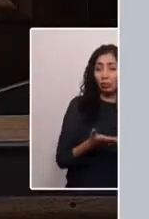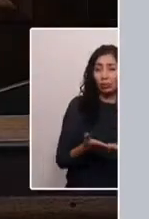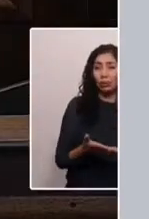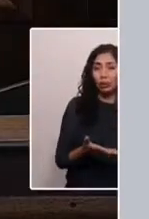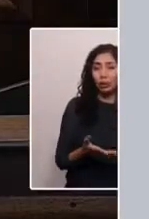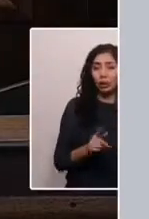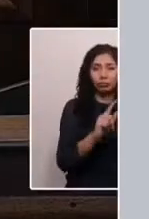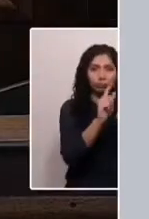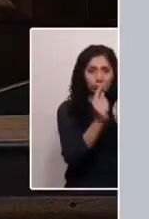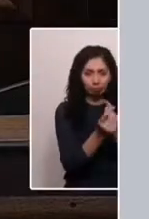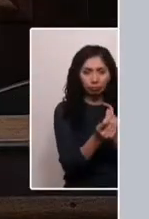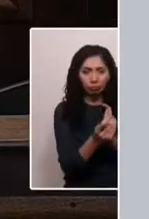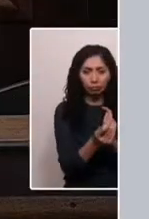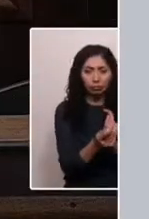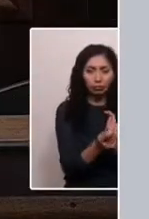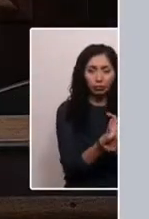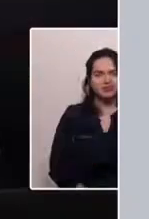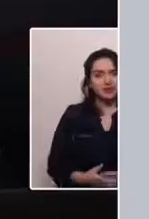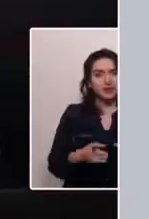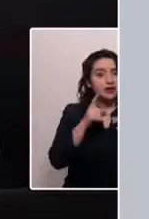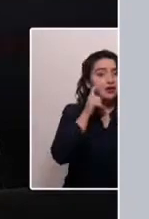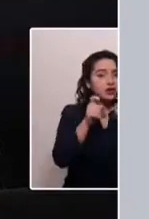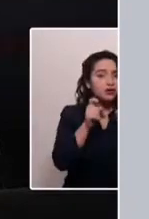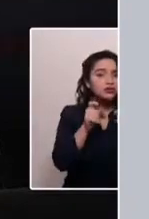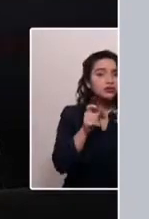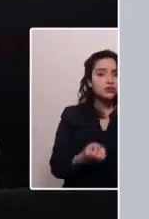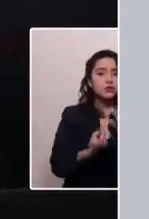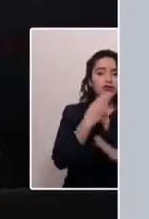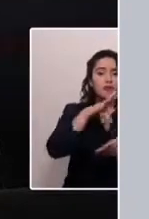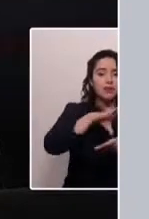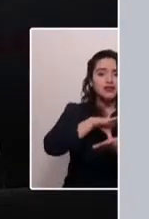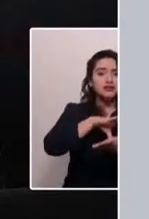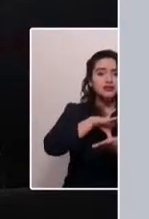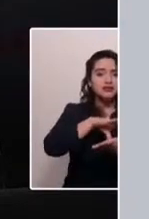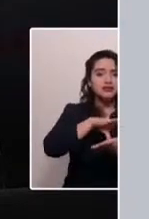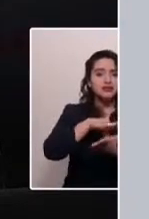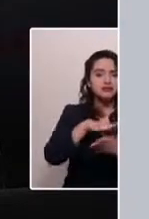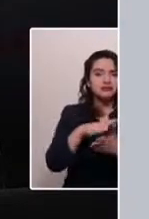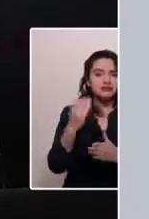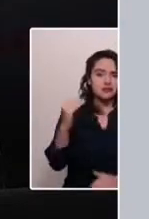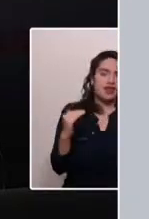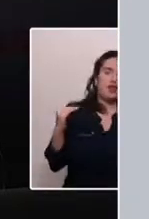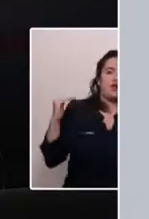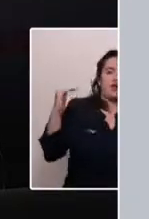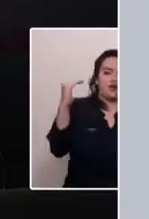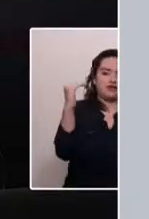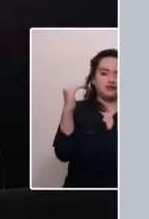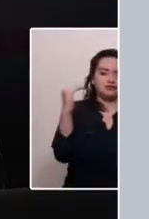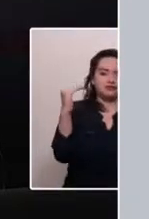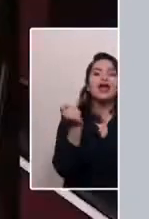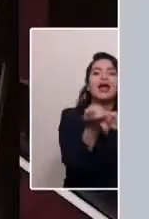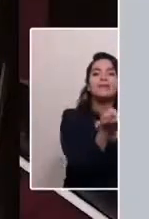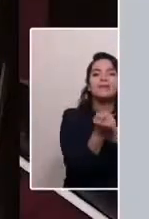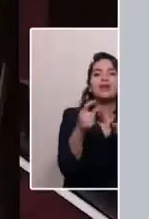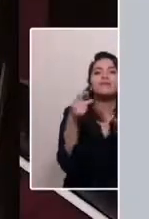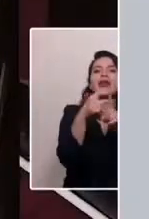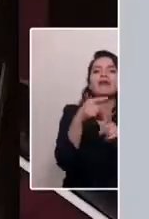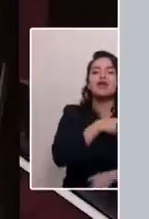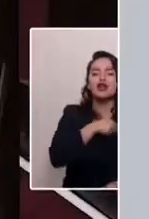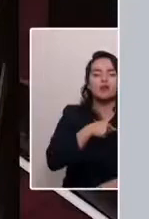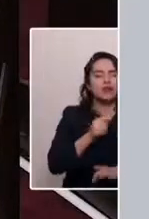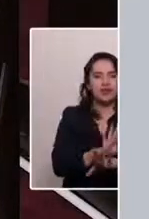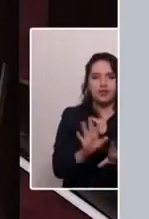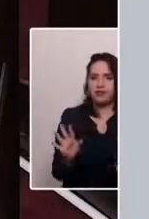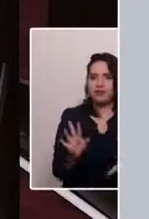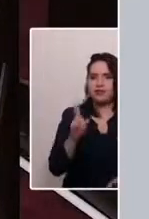comisión para una nueva vida y luego esa comisión determina una propuesta y eso vuelve al pleno por eso los convencionales hablan de artículos que deben volver